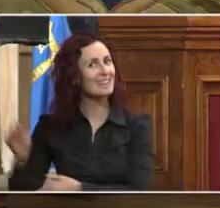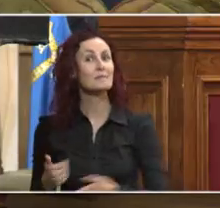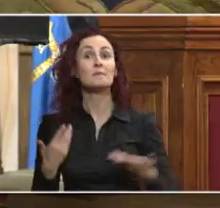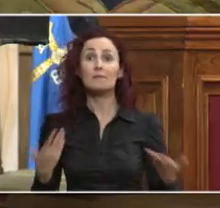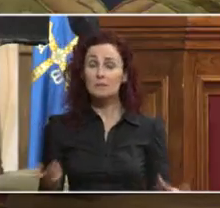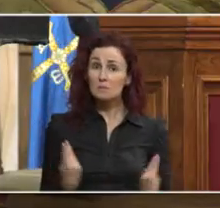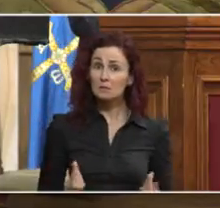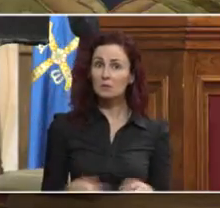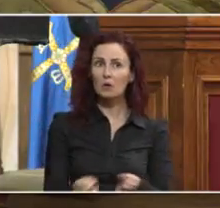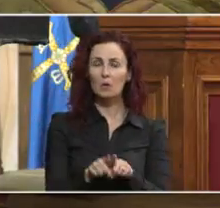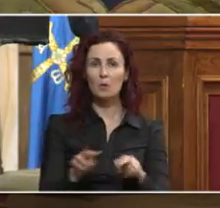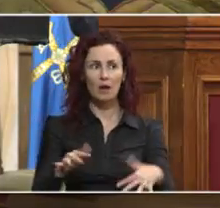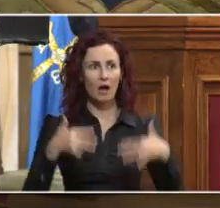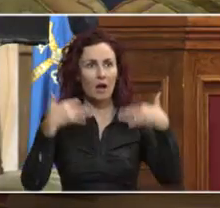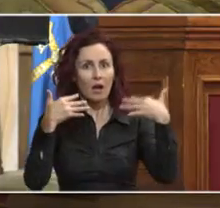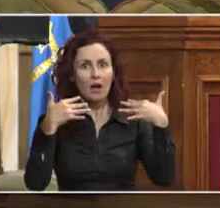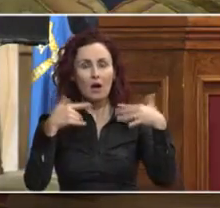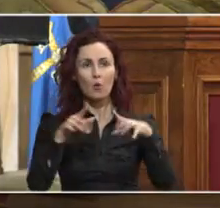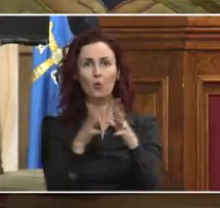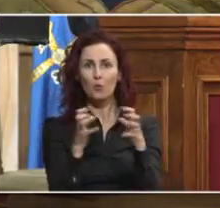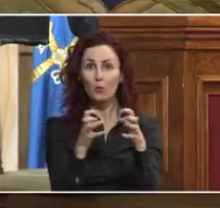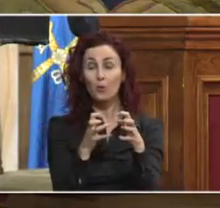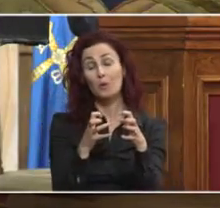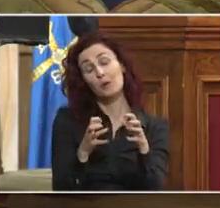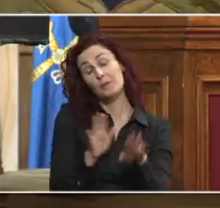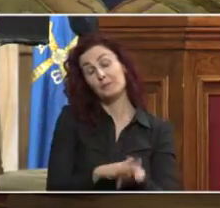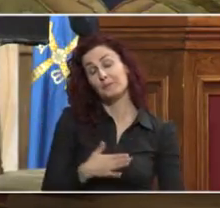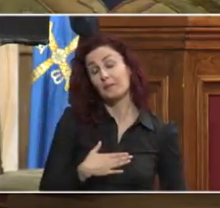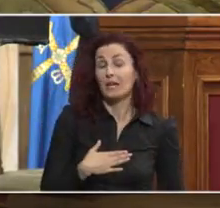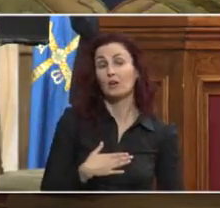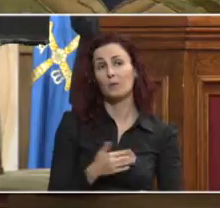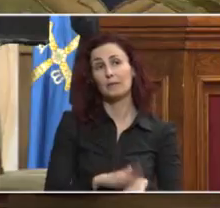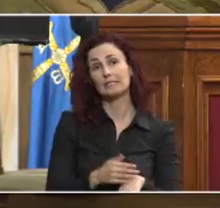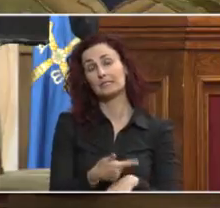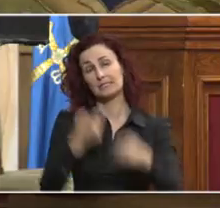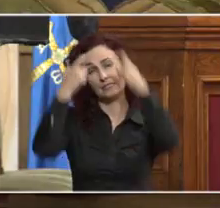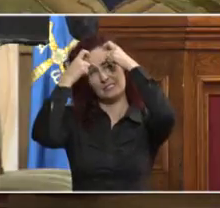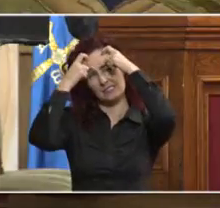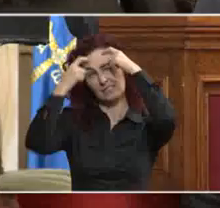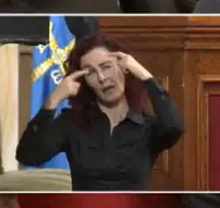Así capta nuestros más íntimos afanes. Bueno, los nuestros y los del oso libidinoso.